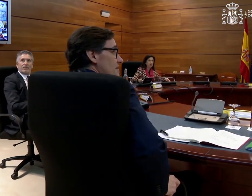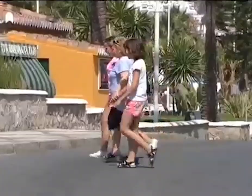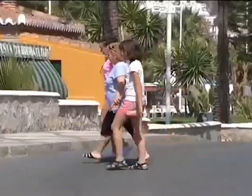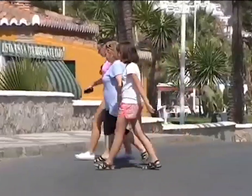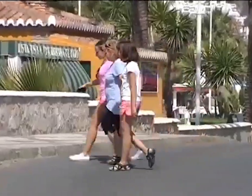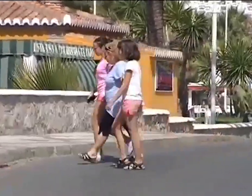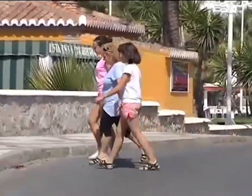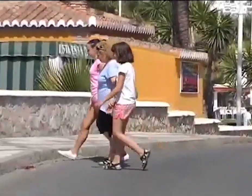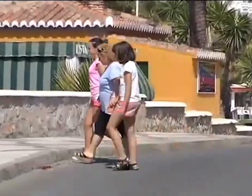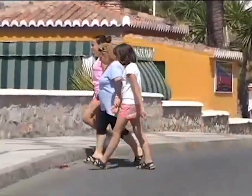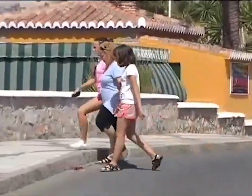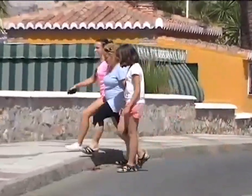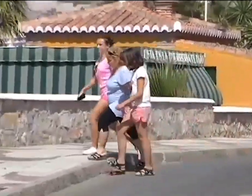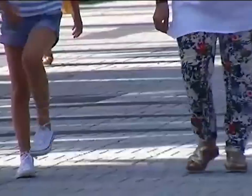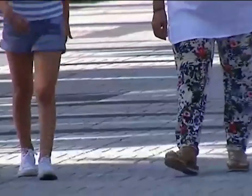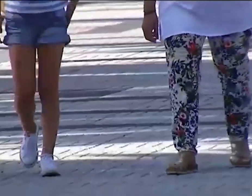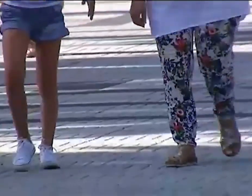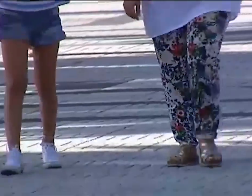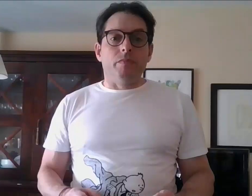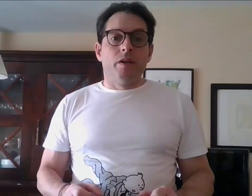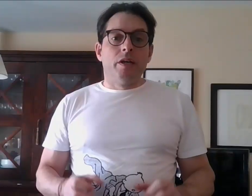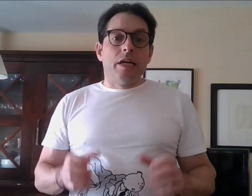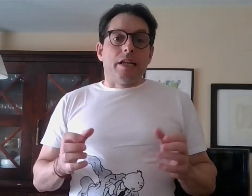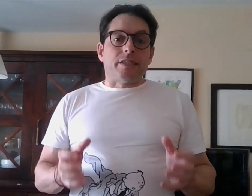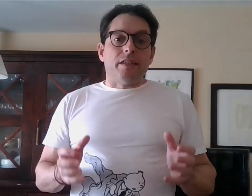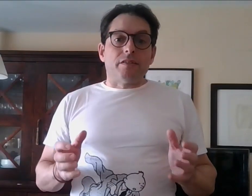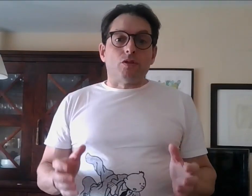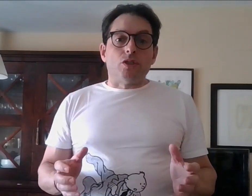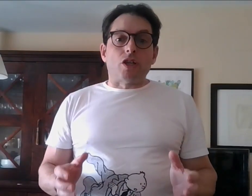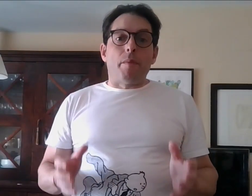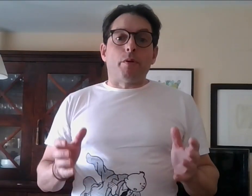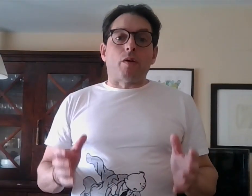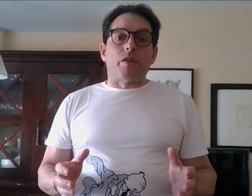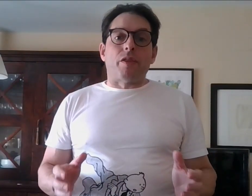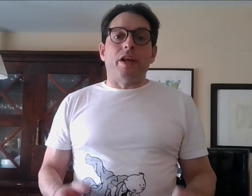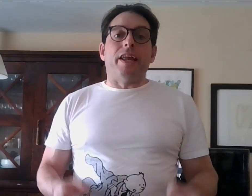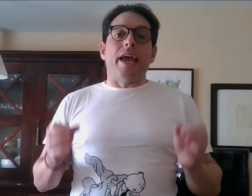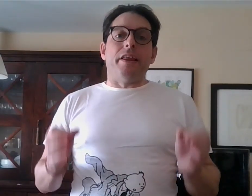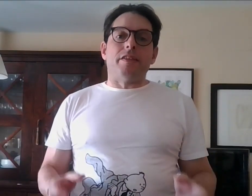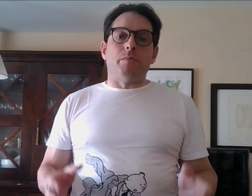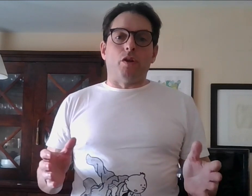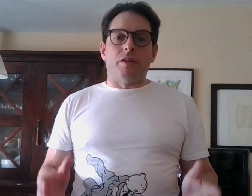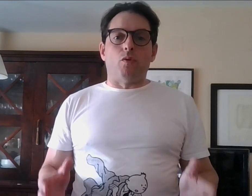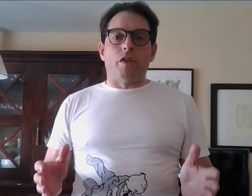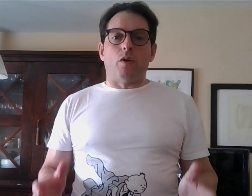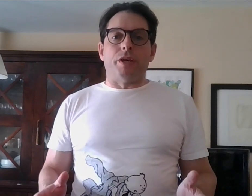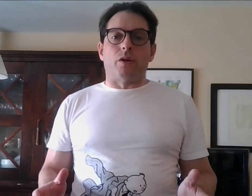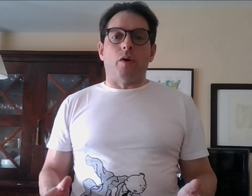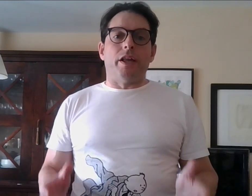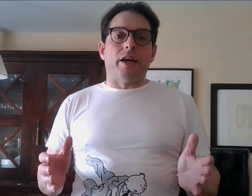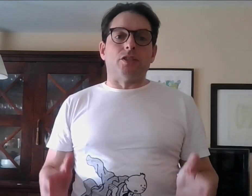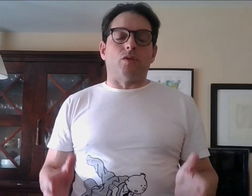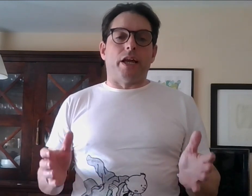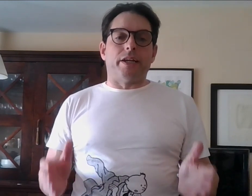la compra o ir a por tabaco, pero no darse una vuelta. Las salidas de los niños han protagonizado el enésimo ridículo del